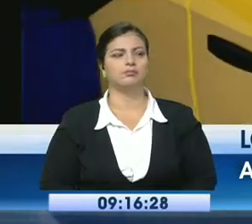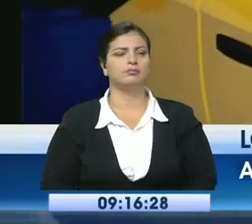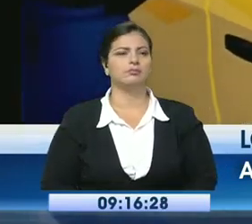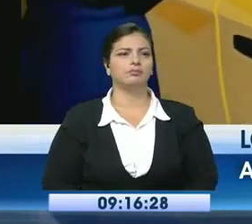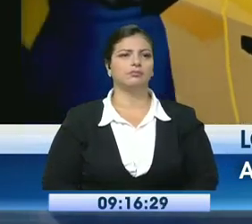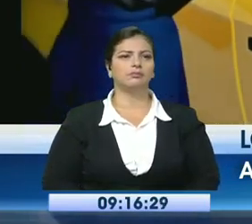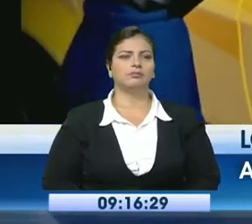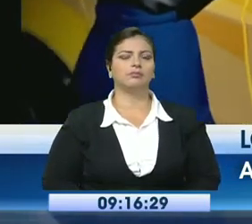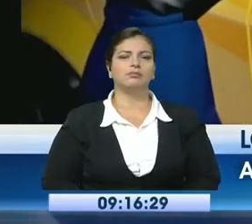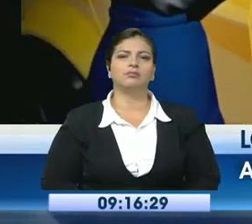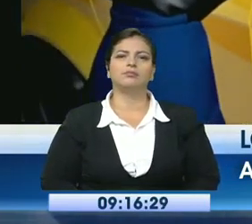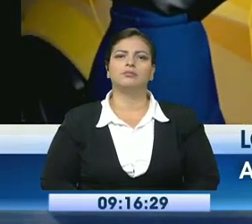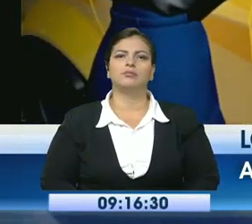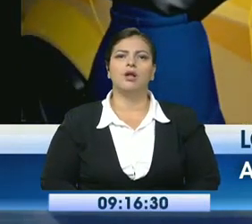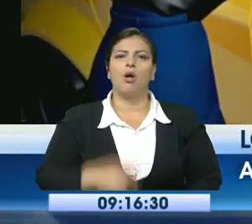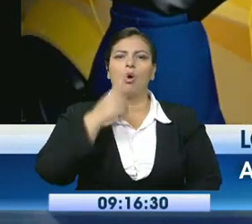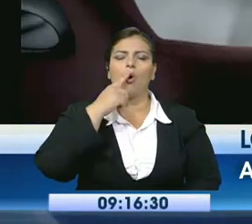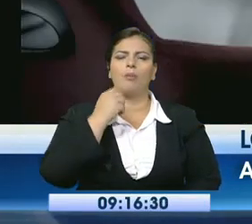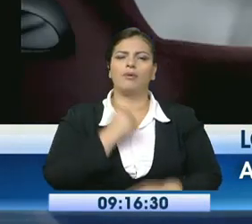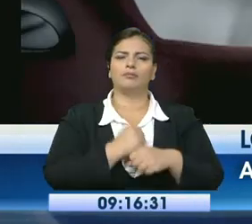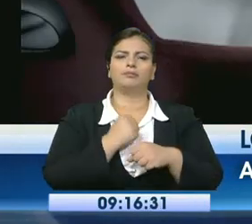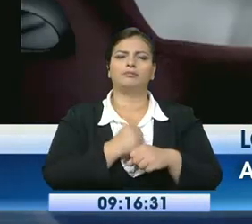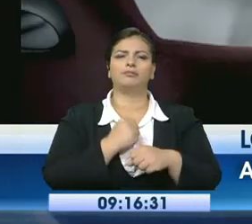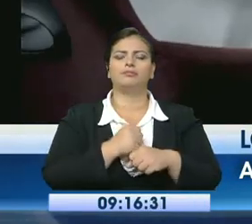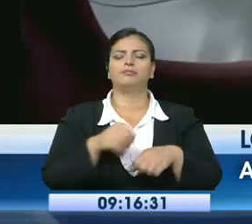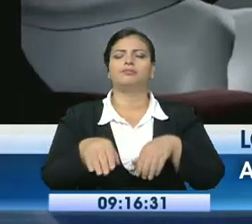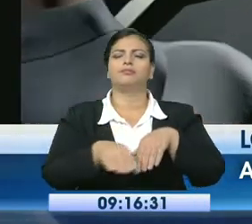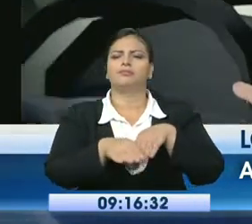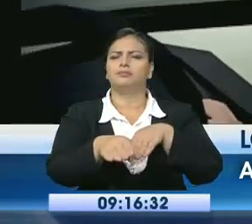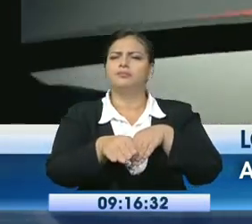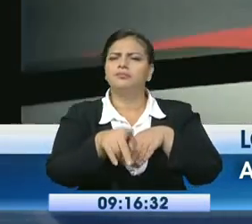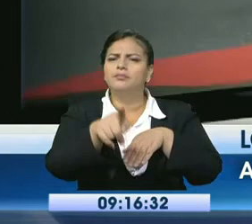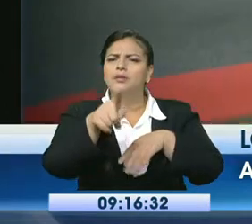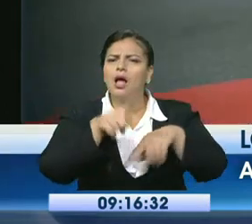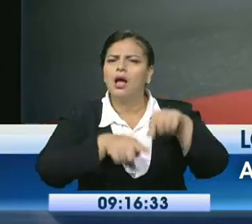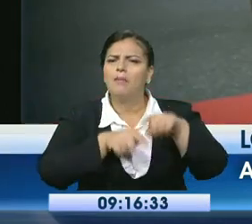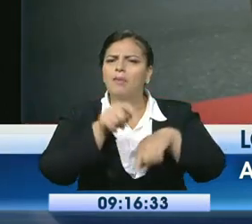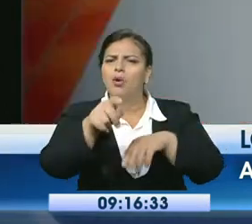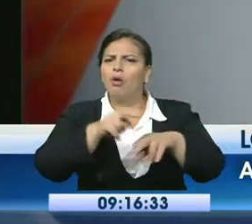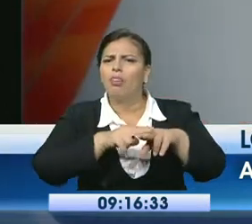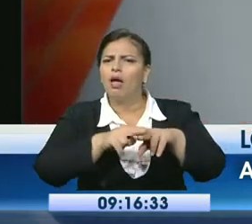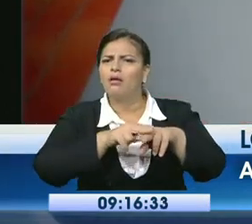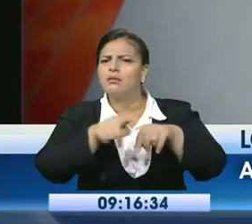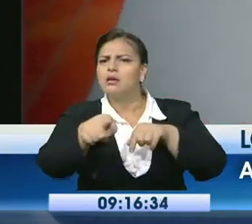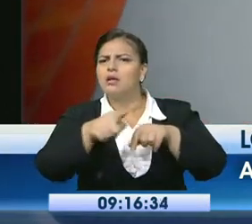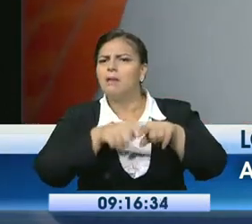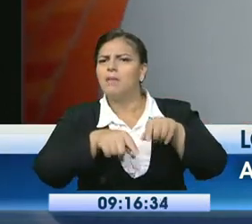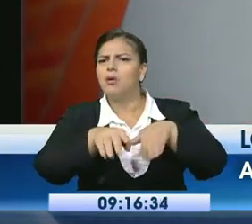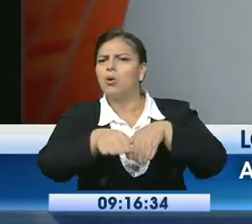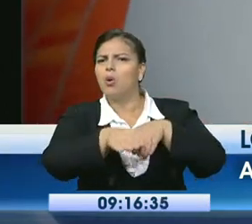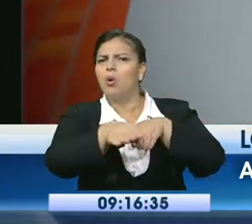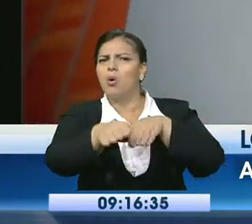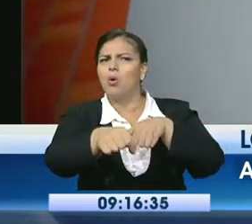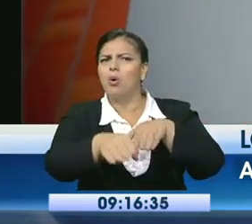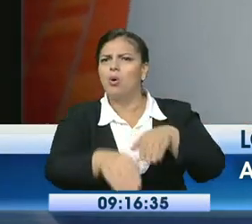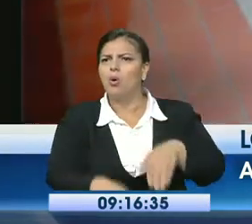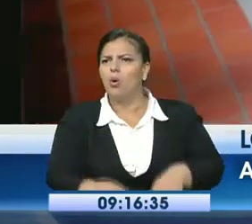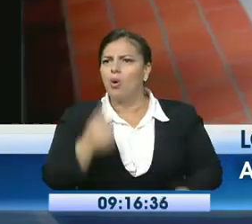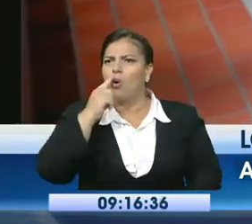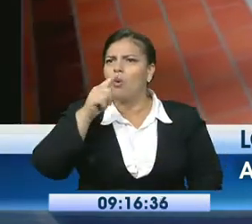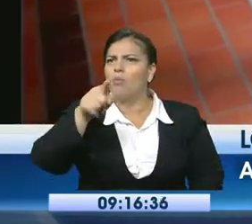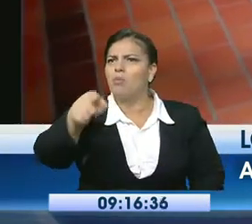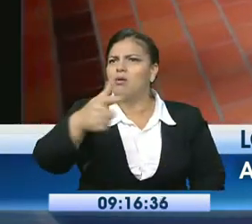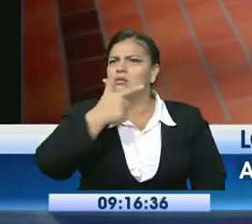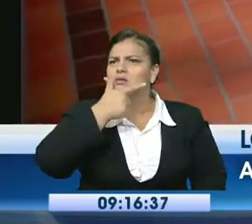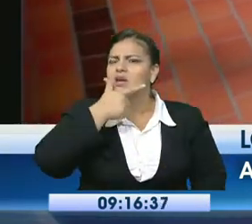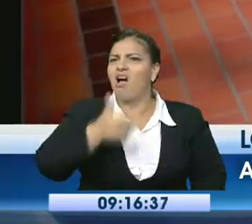atrás, se percató este viernes de lo que le ocurría a un colega y en ese preciso instante bajó a ayudarlo. Pasé